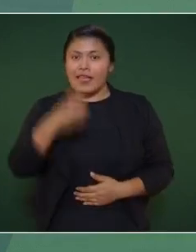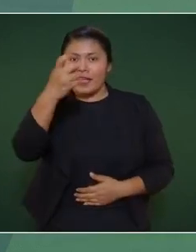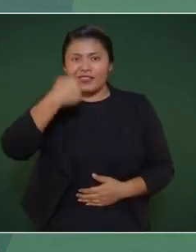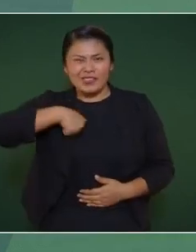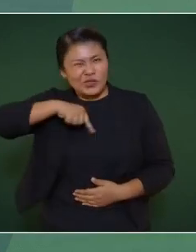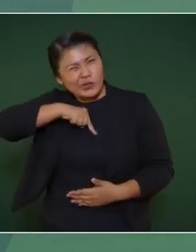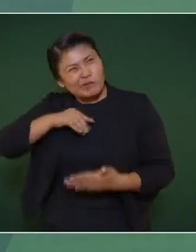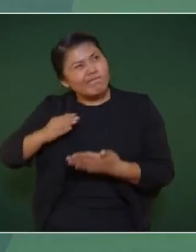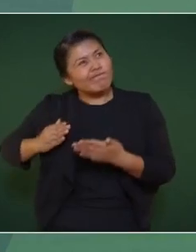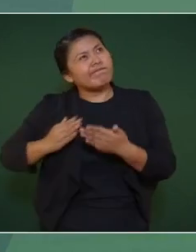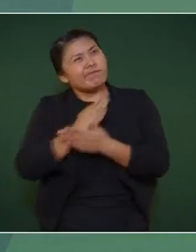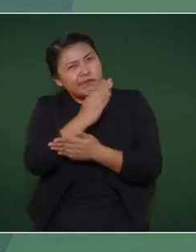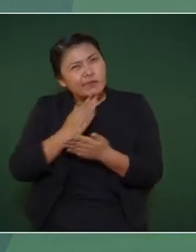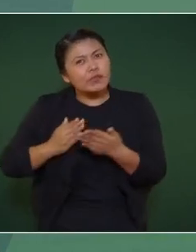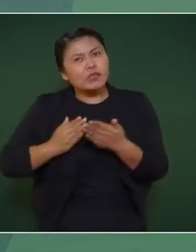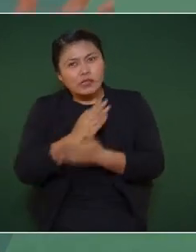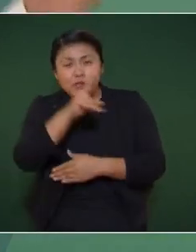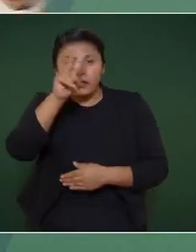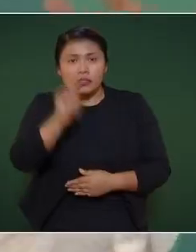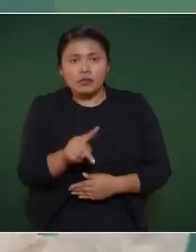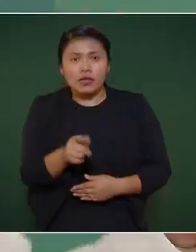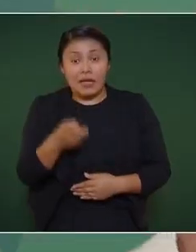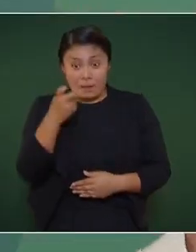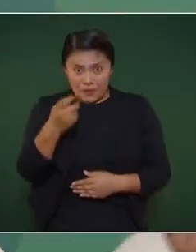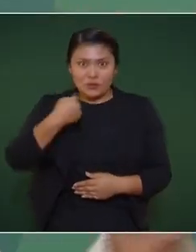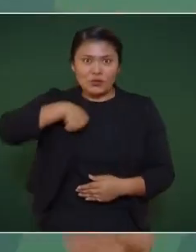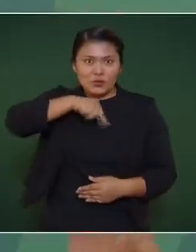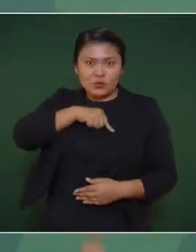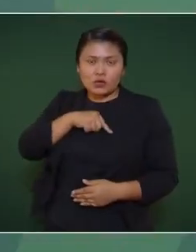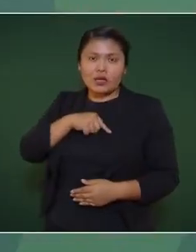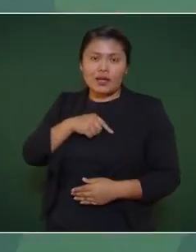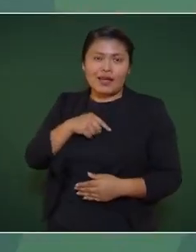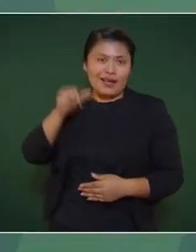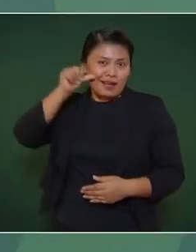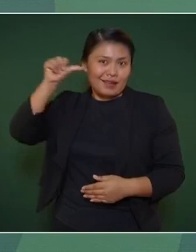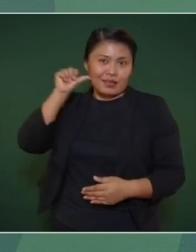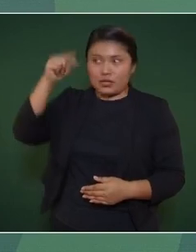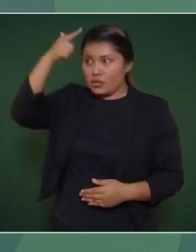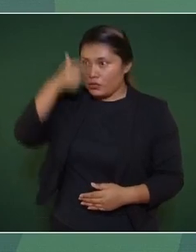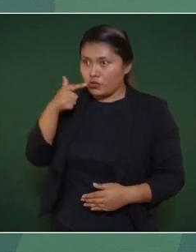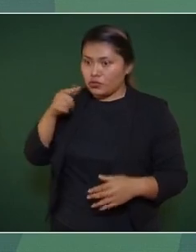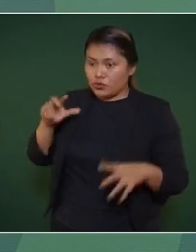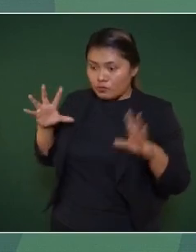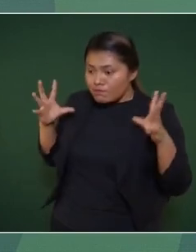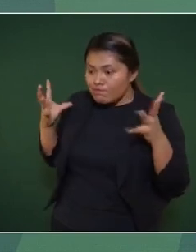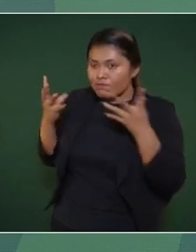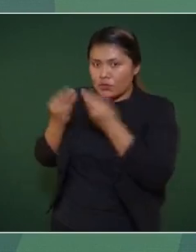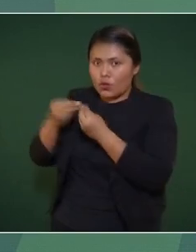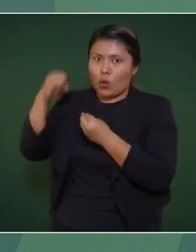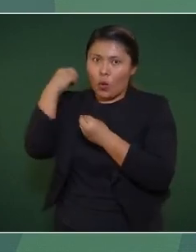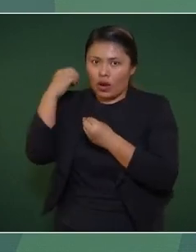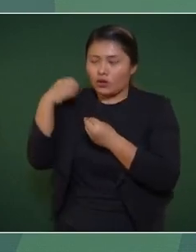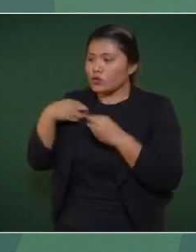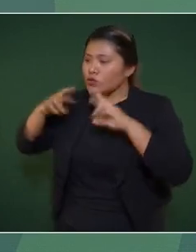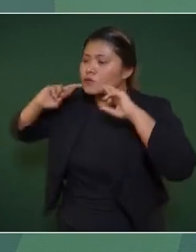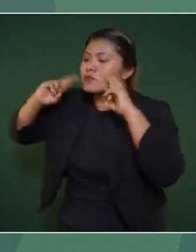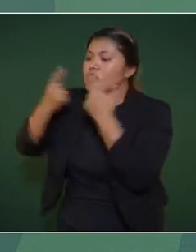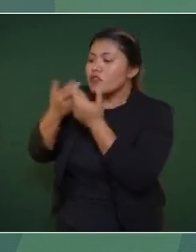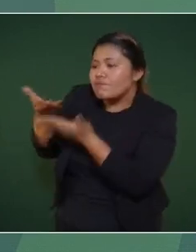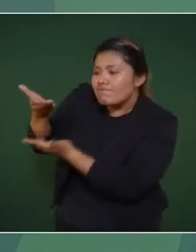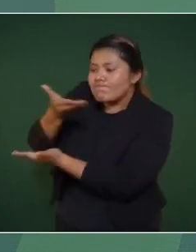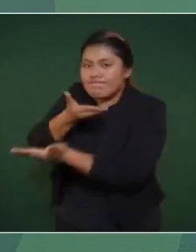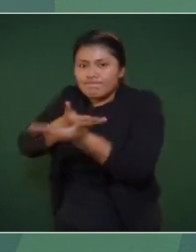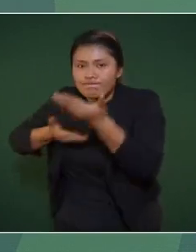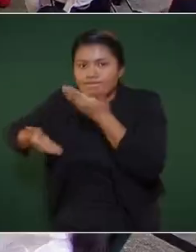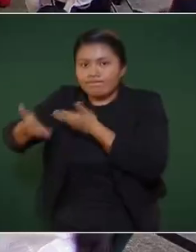desafío. Para eso nos reunimos ayer en Oaxaca, y acerca